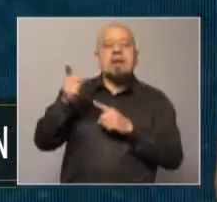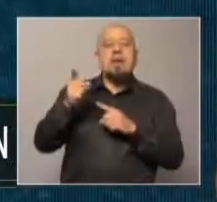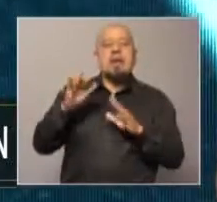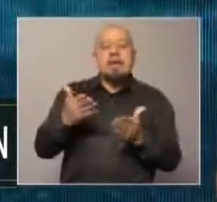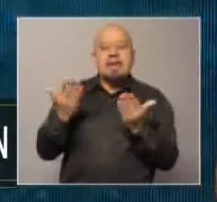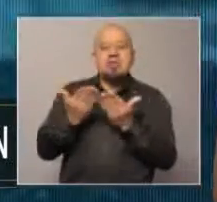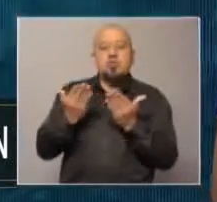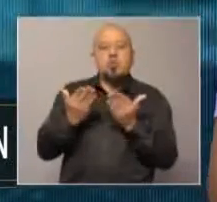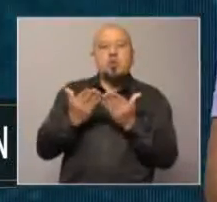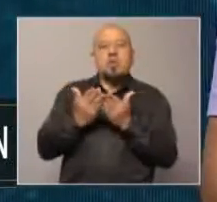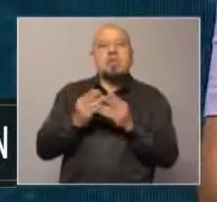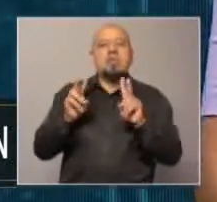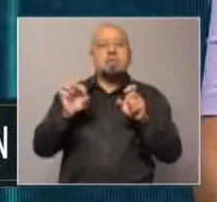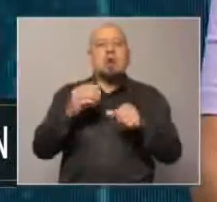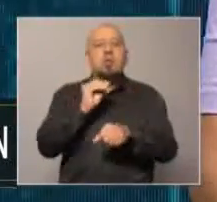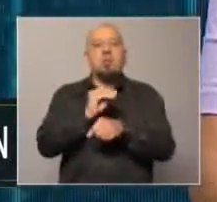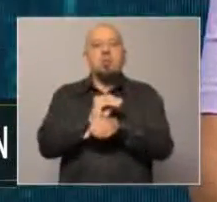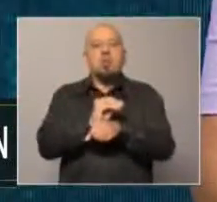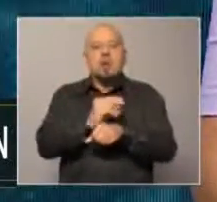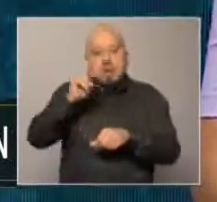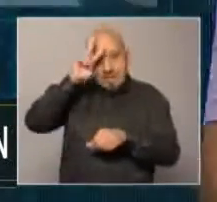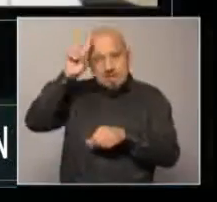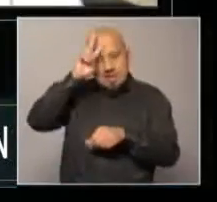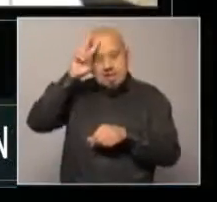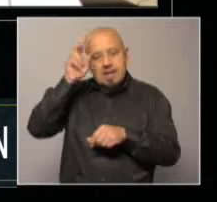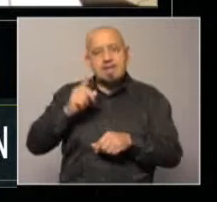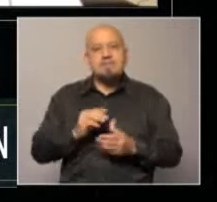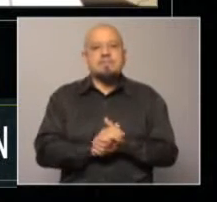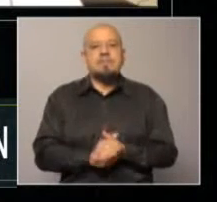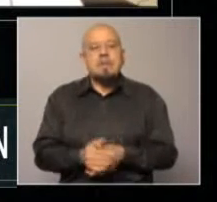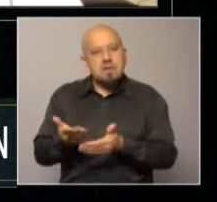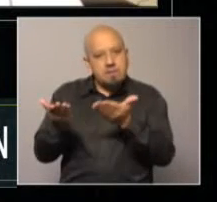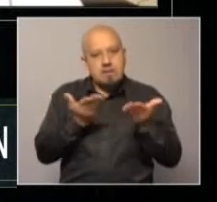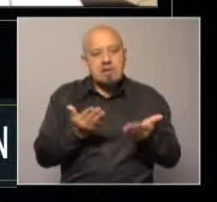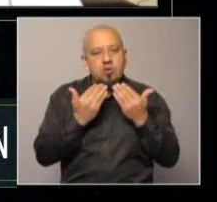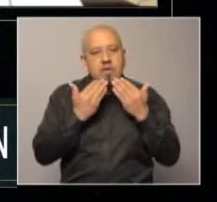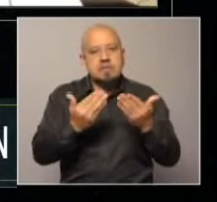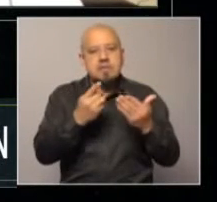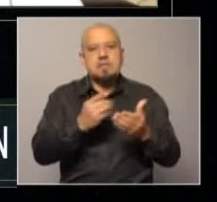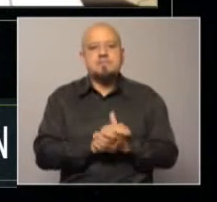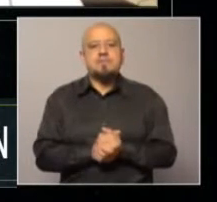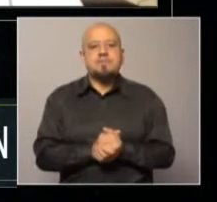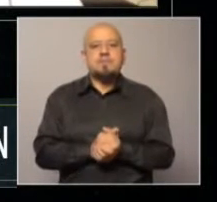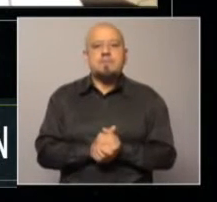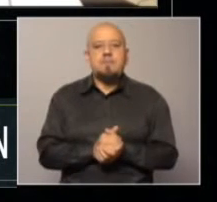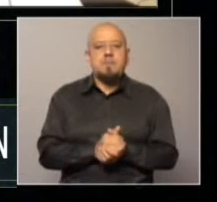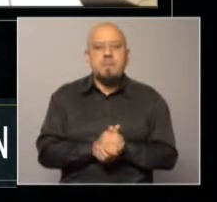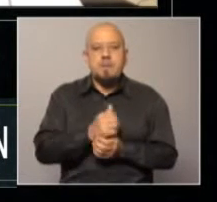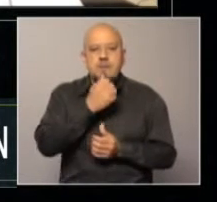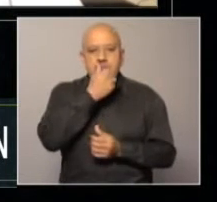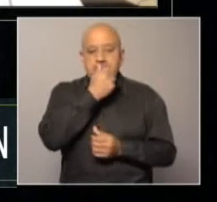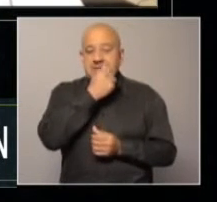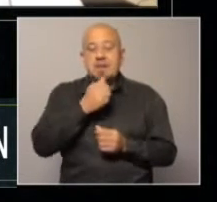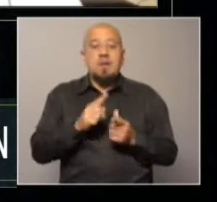Estudios Interculturales e Indígenas. Bienvenido, Claudio, gracias por acompañarnos en esta noche, en un día que